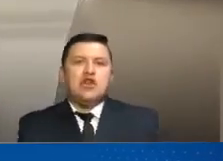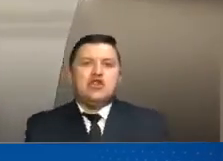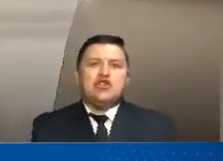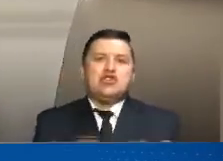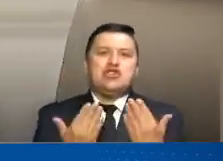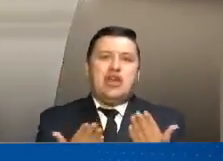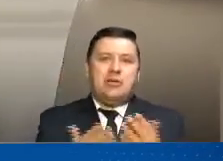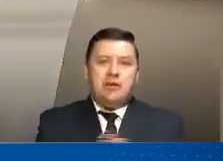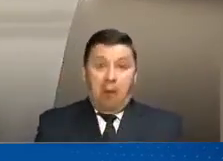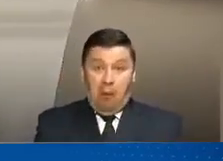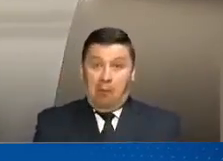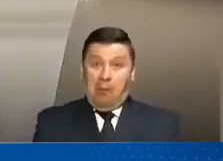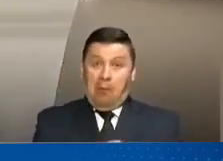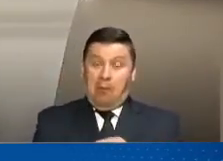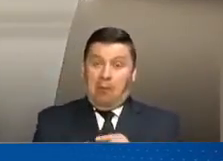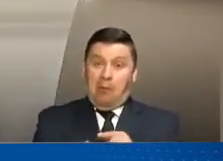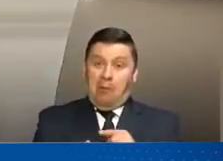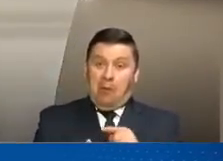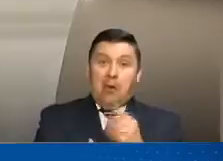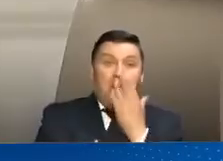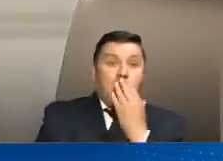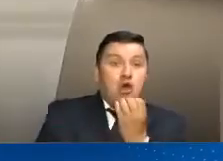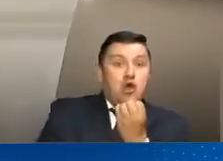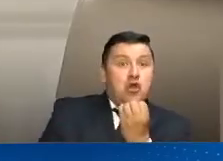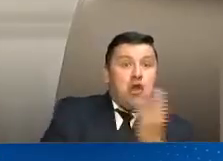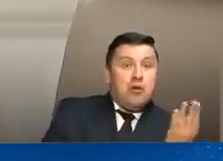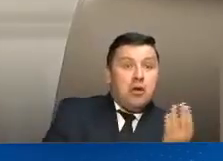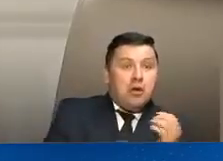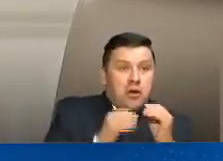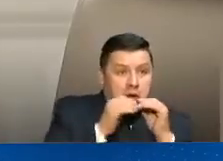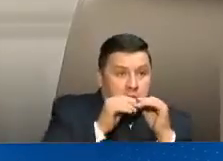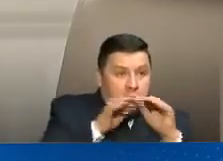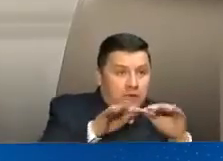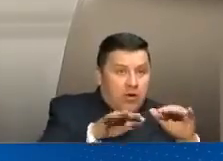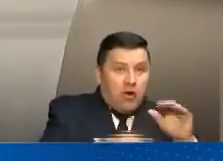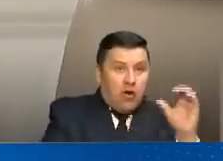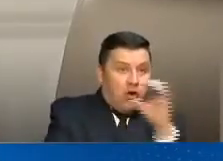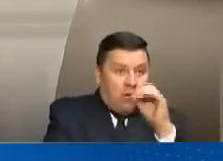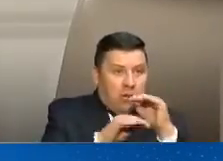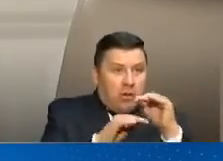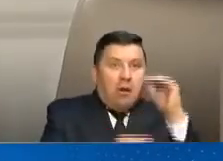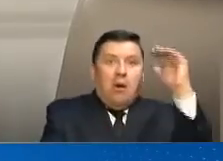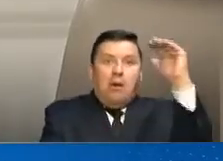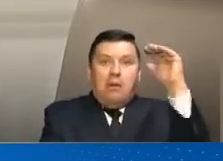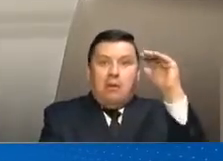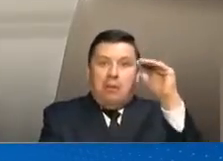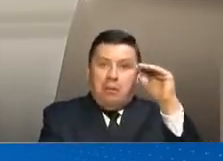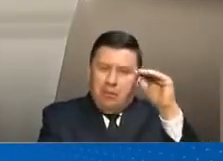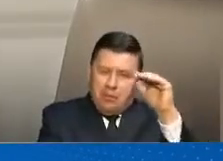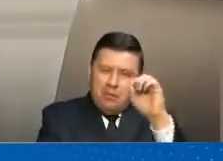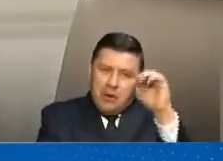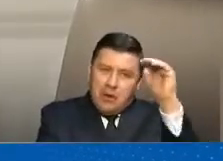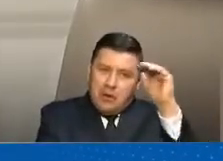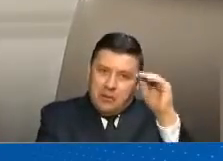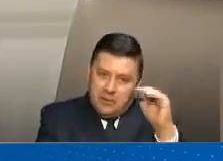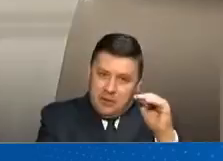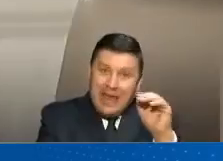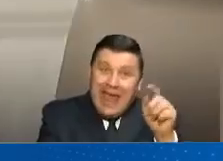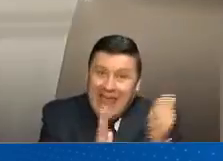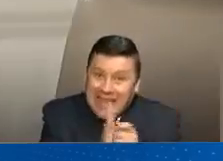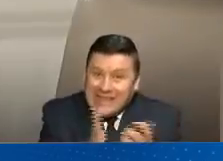que la tasa efectiva de contactos entre colombianos haya bajado. En eso se